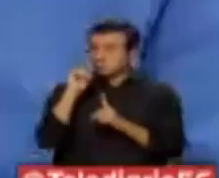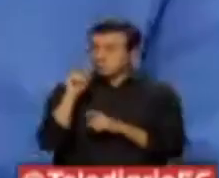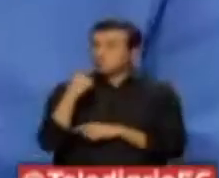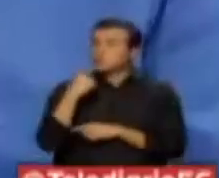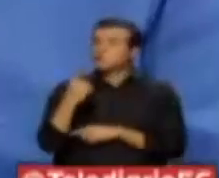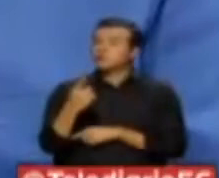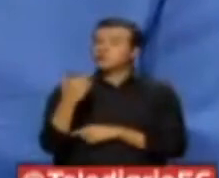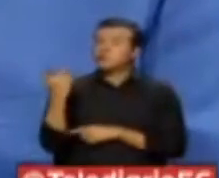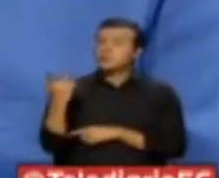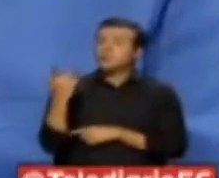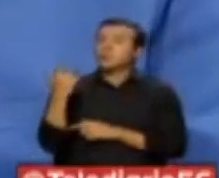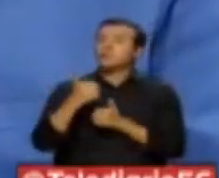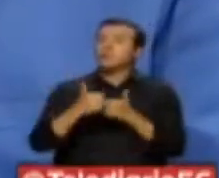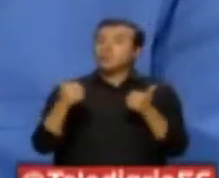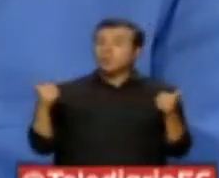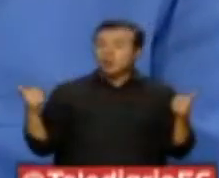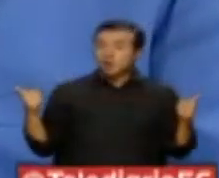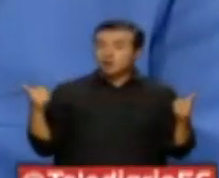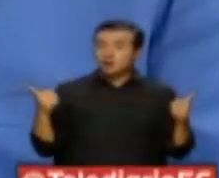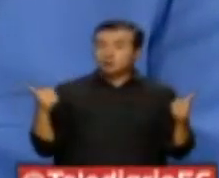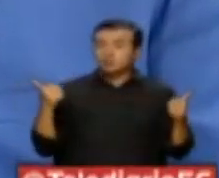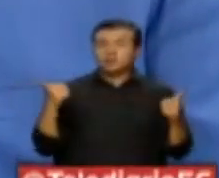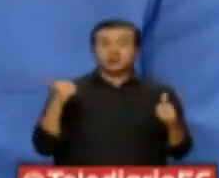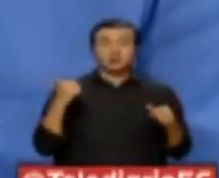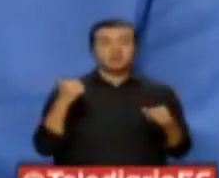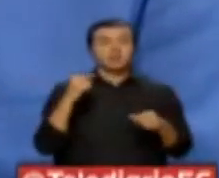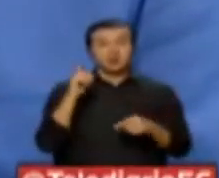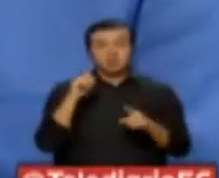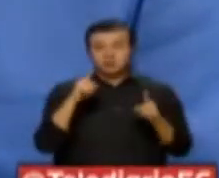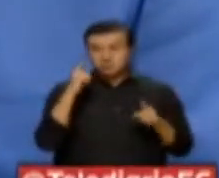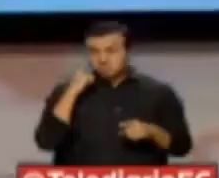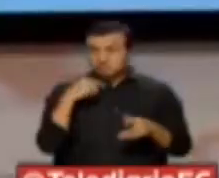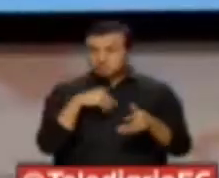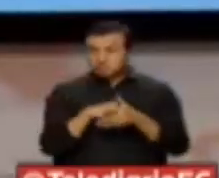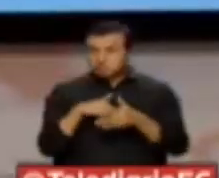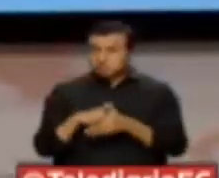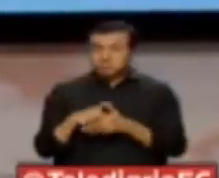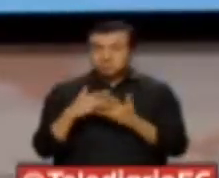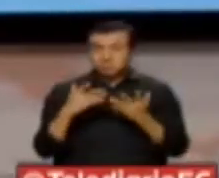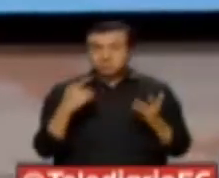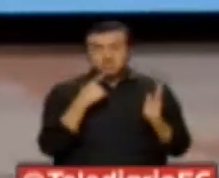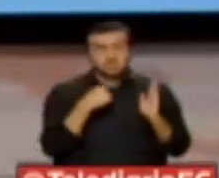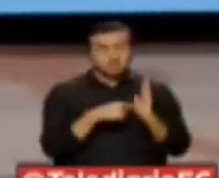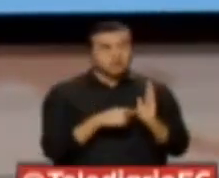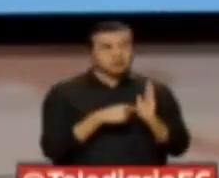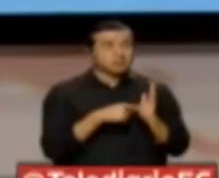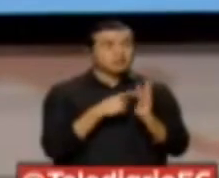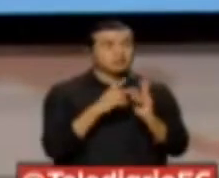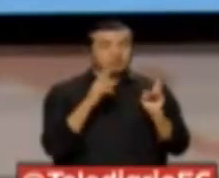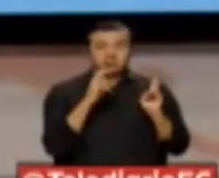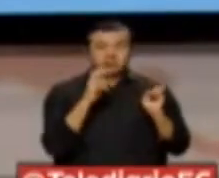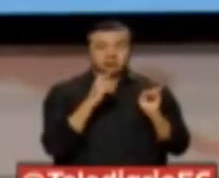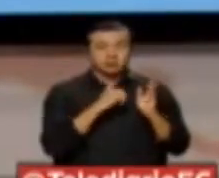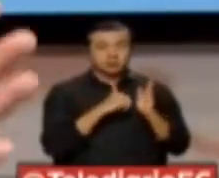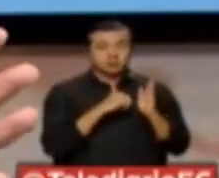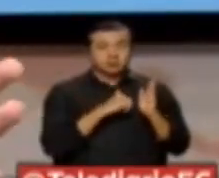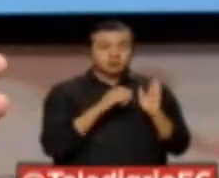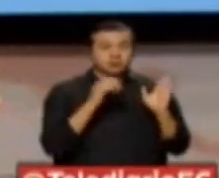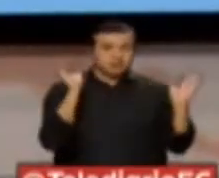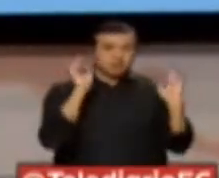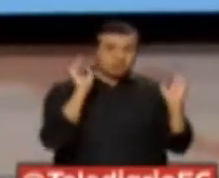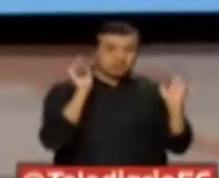pido que me diga cuáles son los actores del sector público de los que esto depende no le estoy comentando son temas relacionados al sector